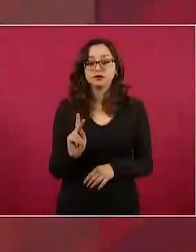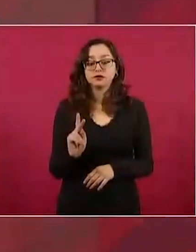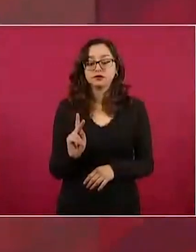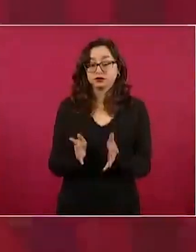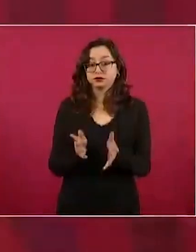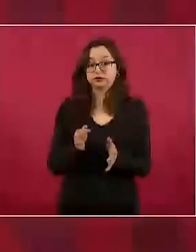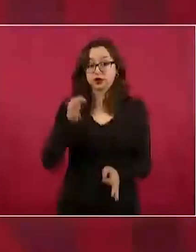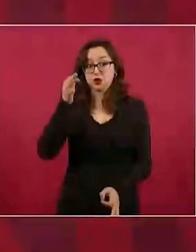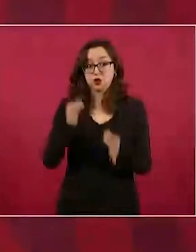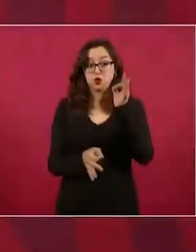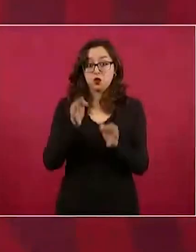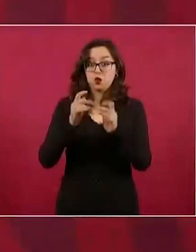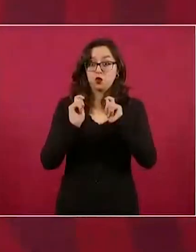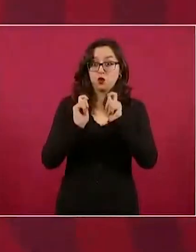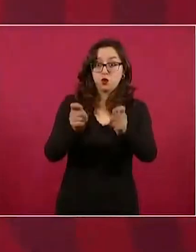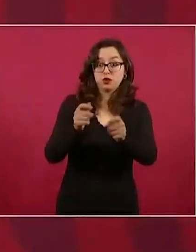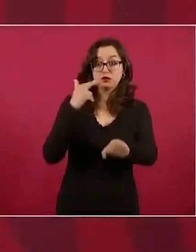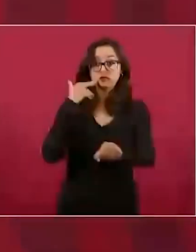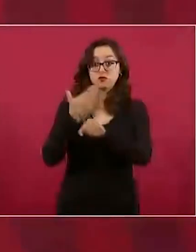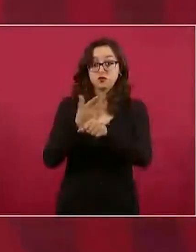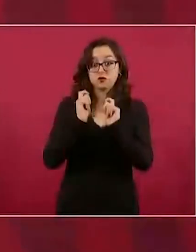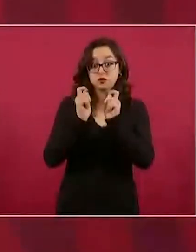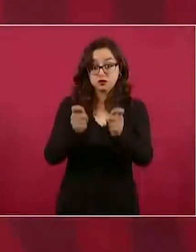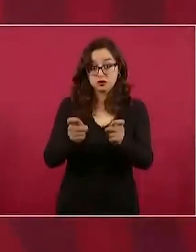de jueces, pues sería conveniente que